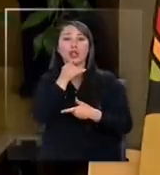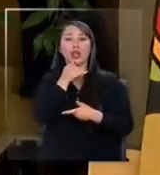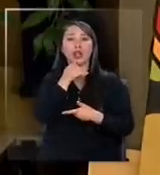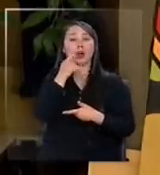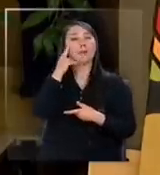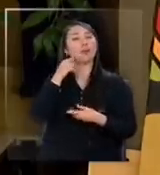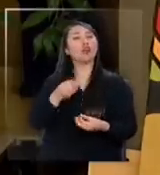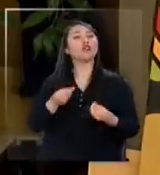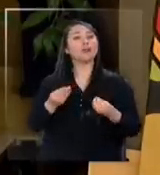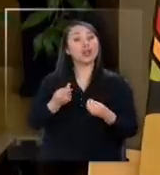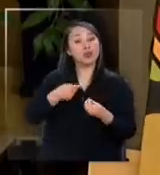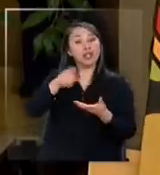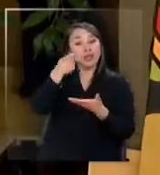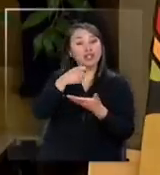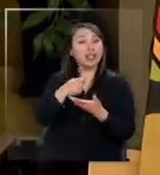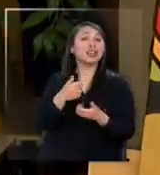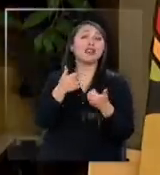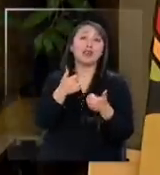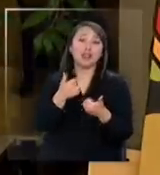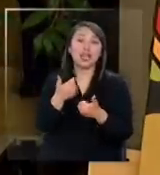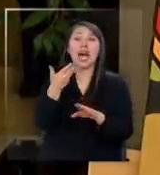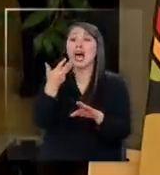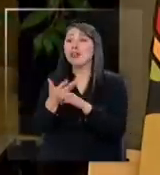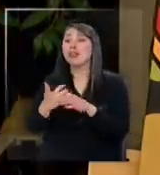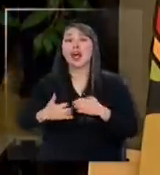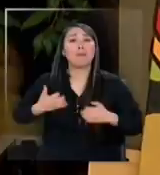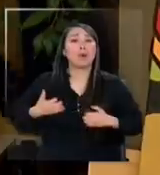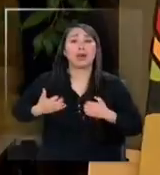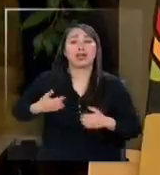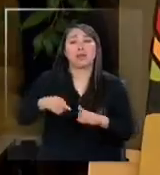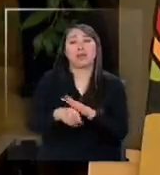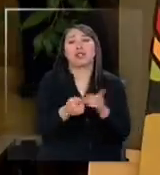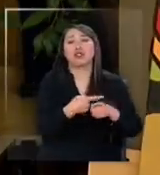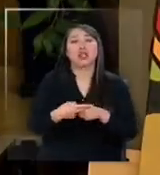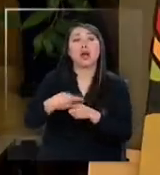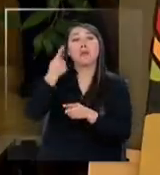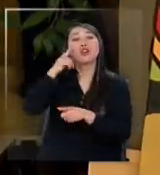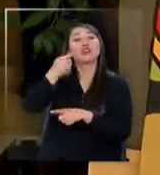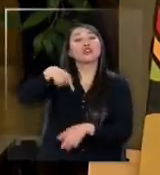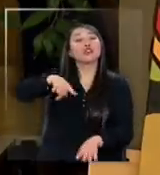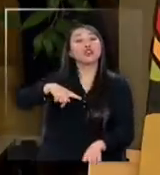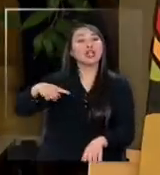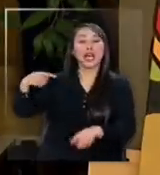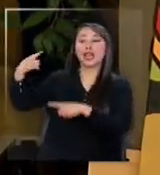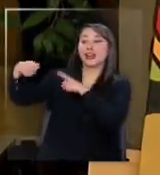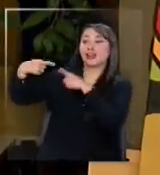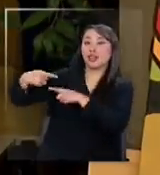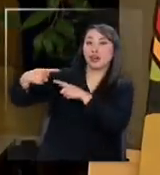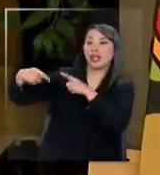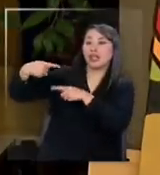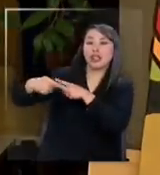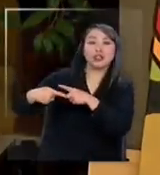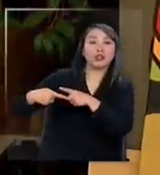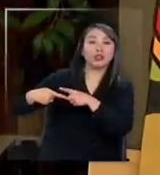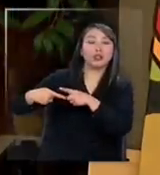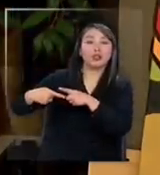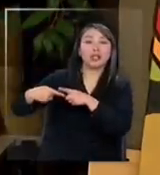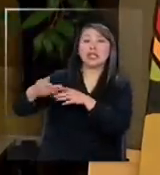claramente nuestro diagnóstico era el certero. Pero nosotros somos herederos de gobiernos de nuestra